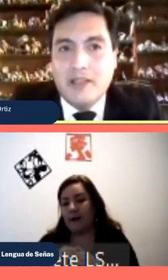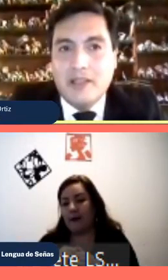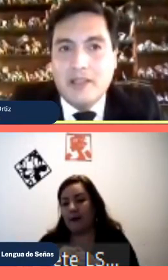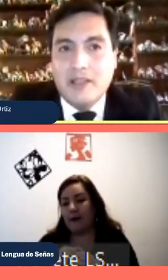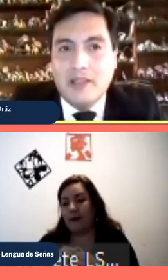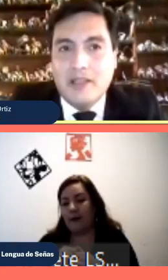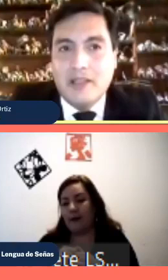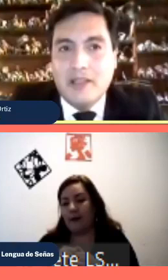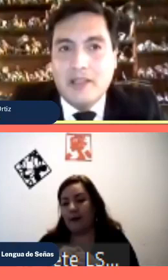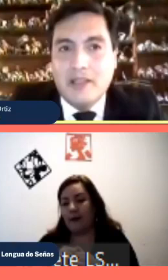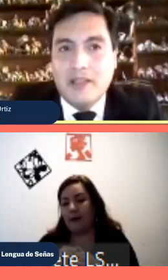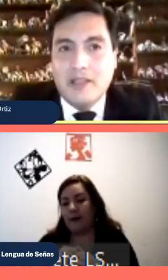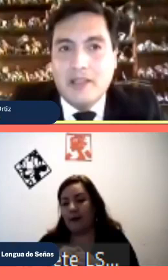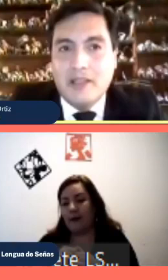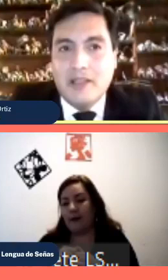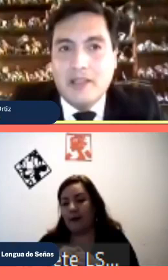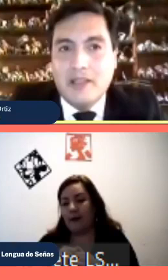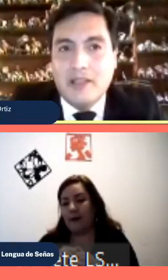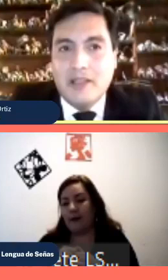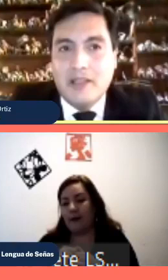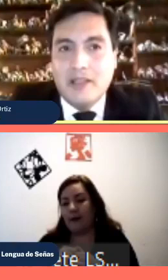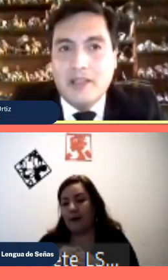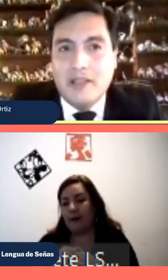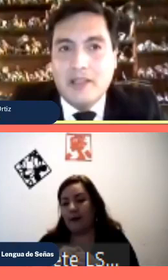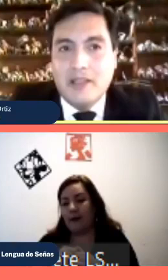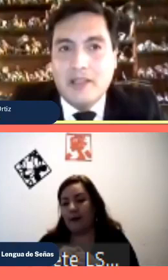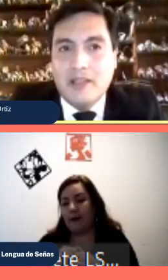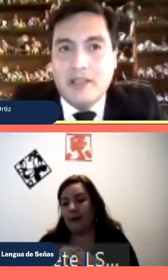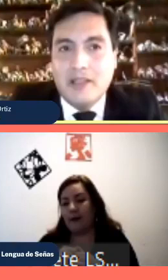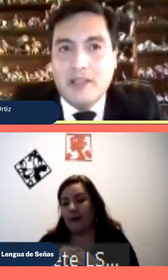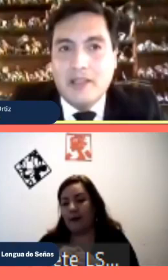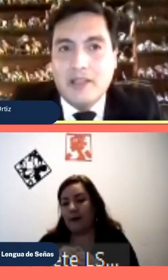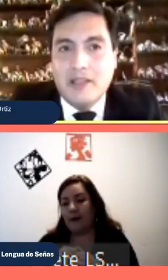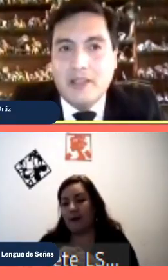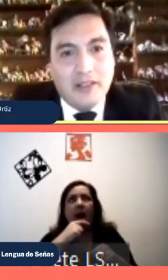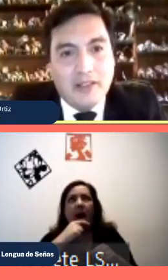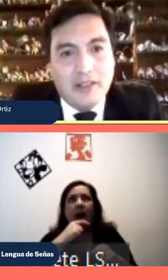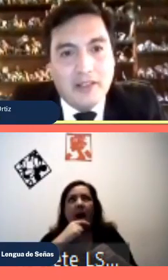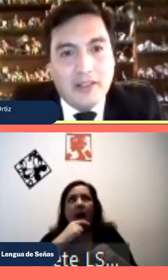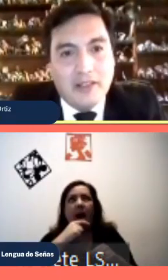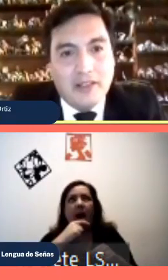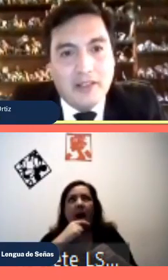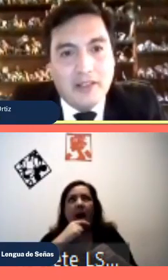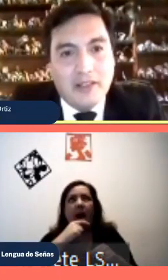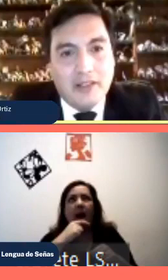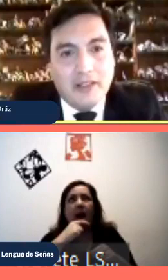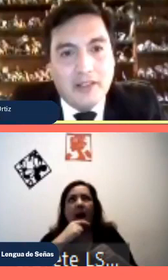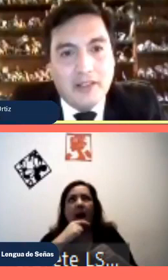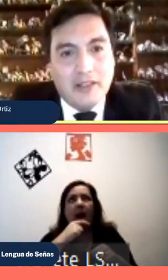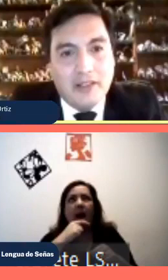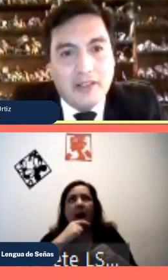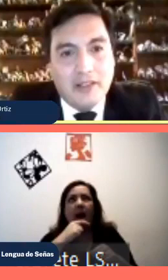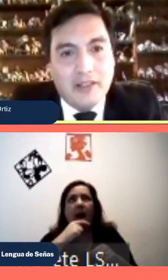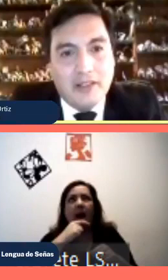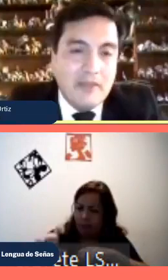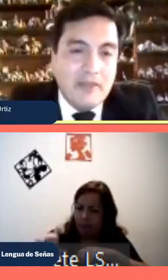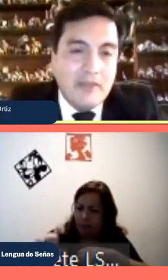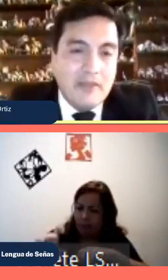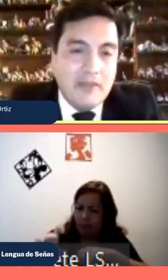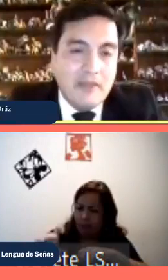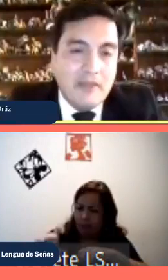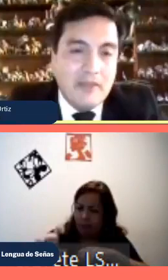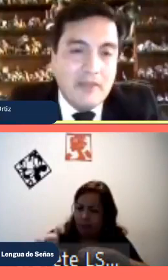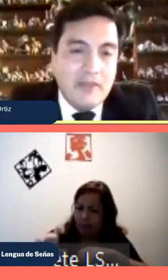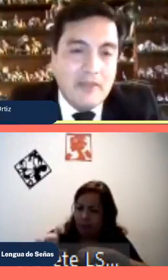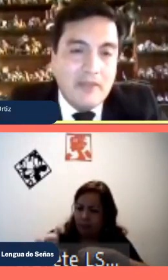privada, salió dentro de la página de la misma empresa, casi a los 5 minutos después que había